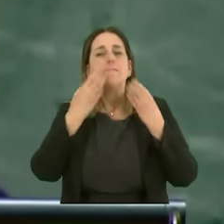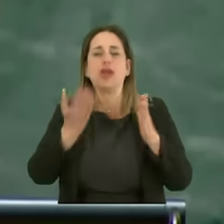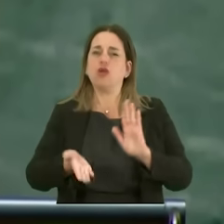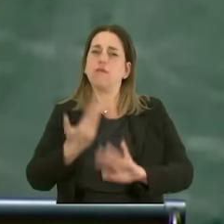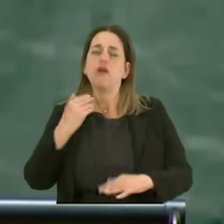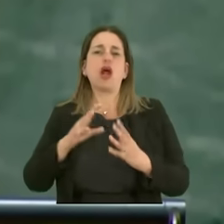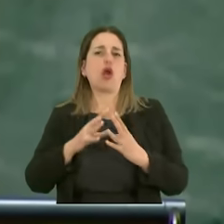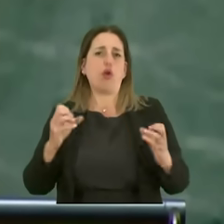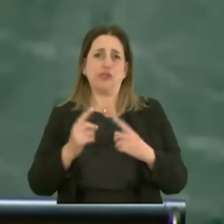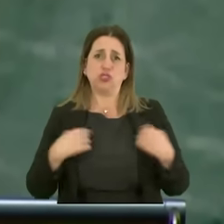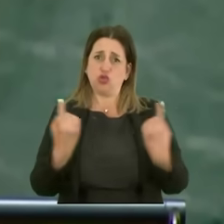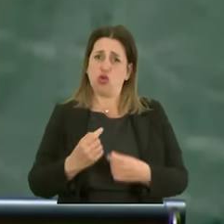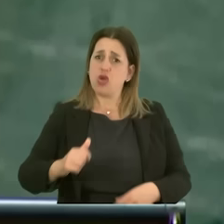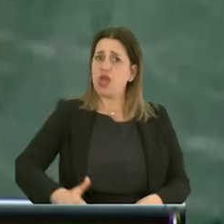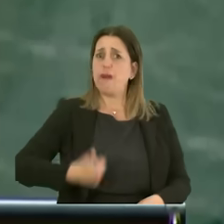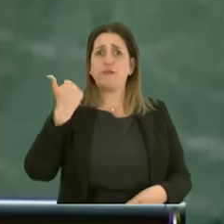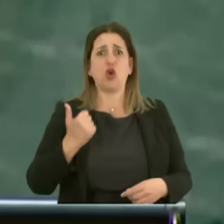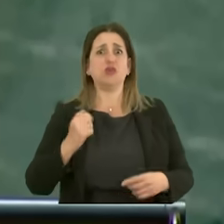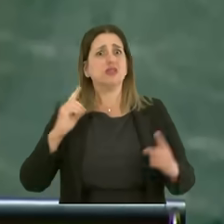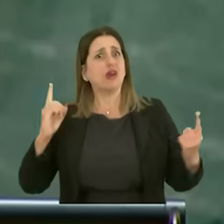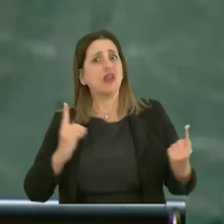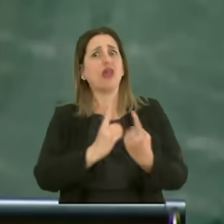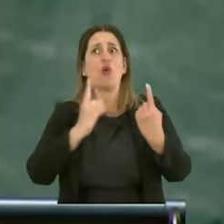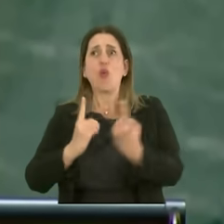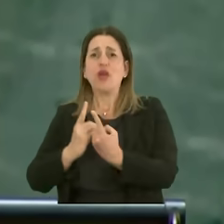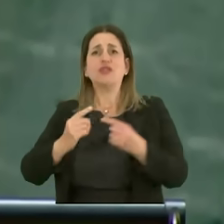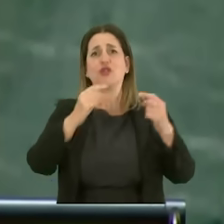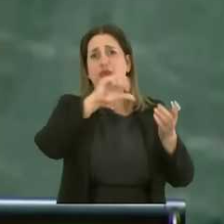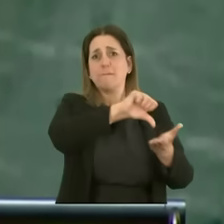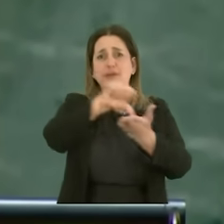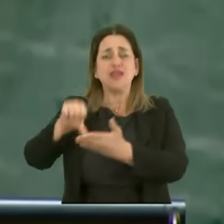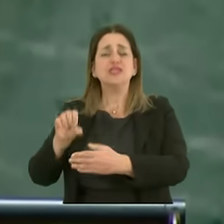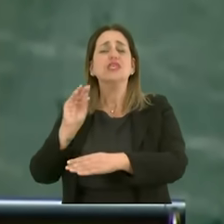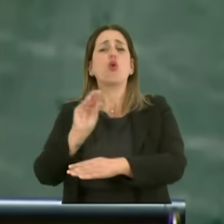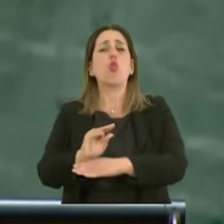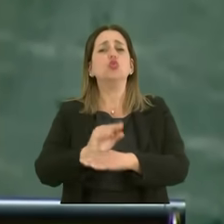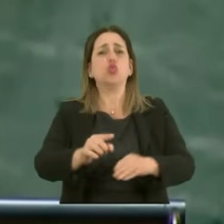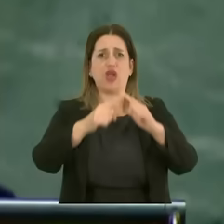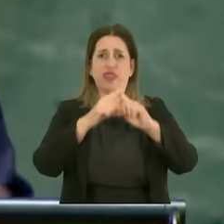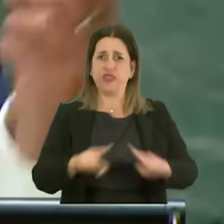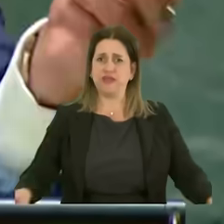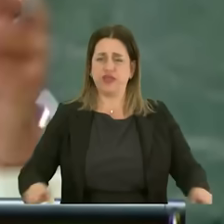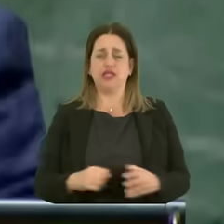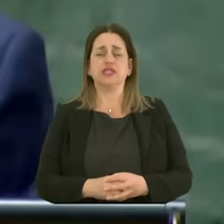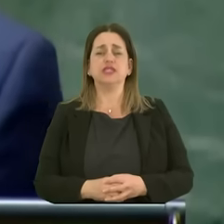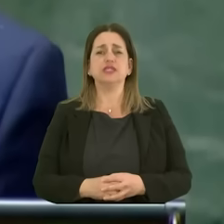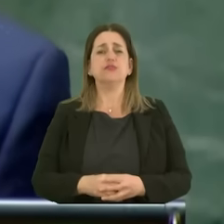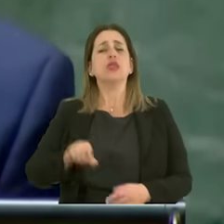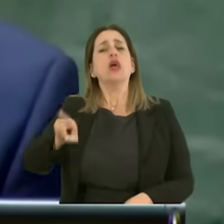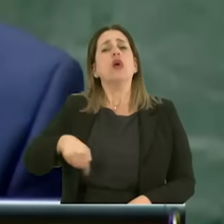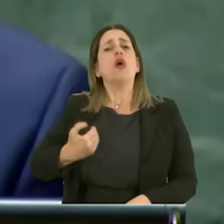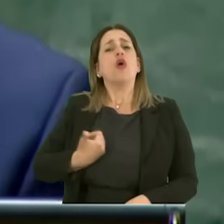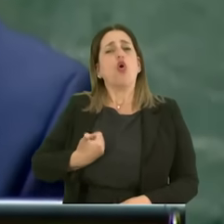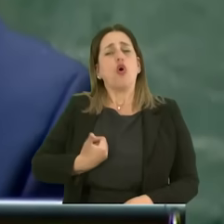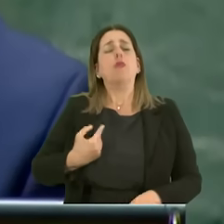Para aprovechar las sinergias del encuentro de distintas culturas eso va a ser posible siempre